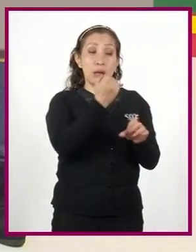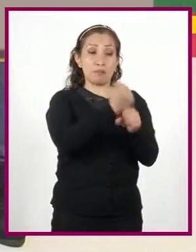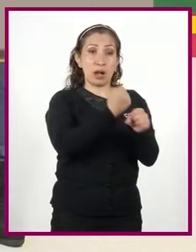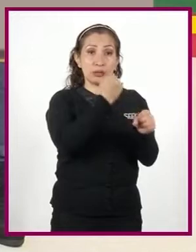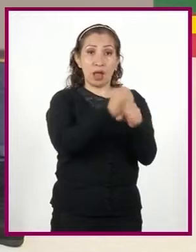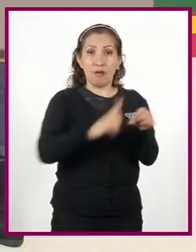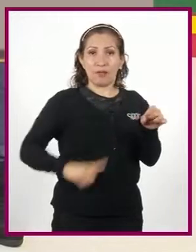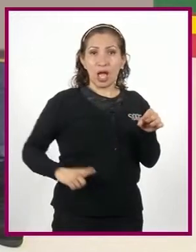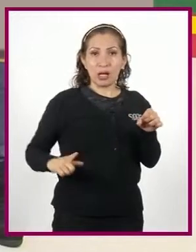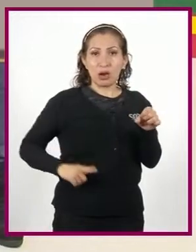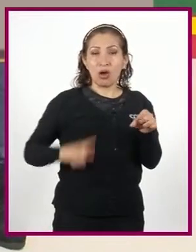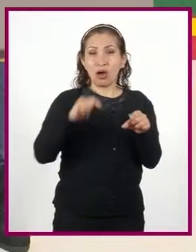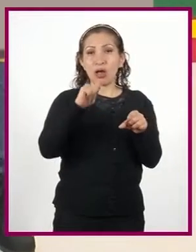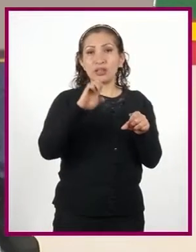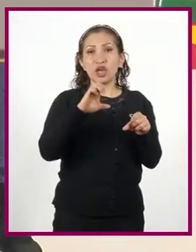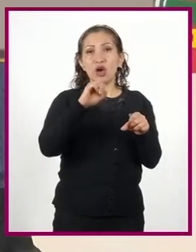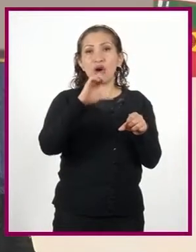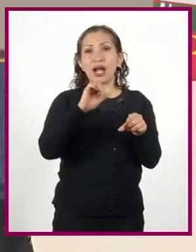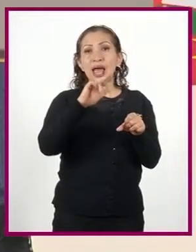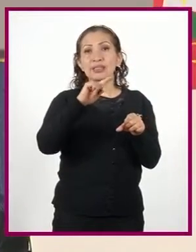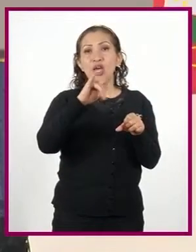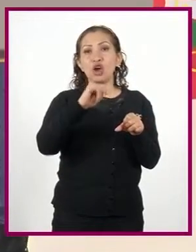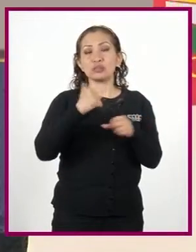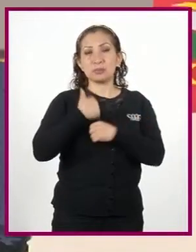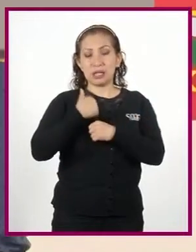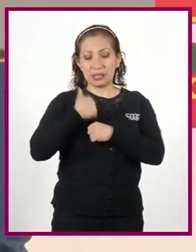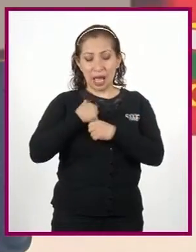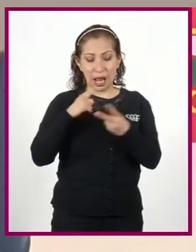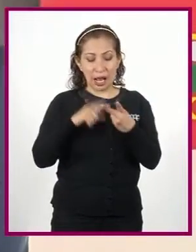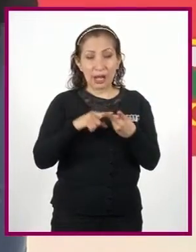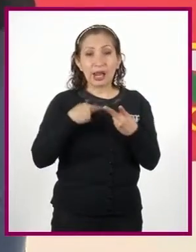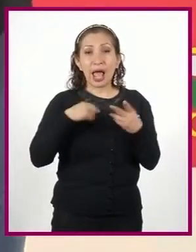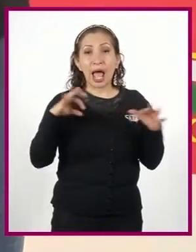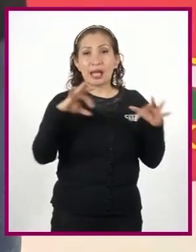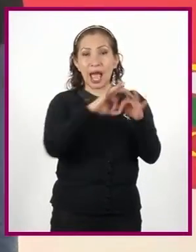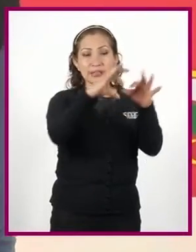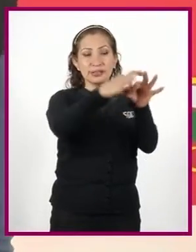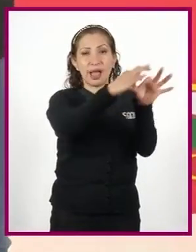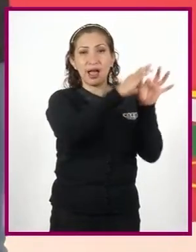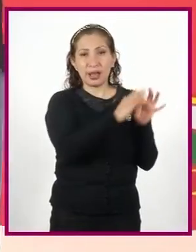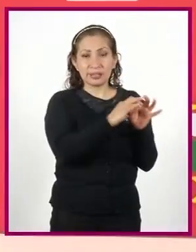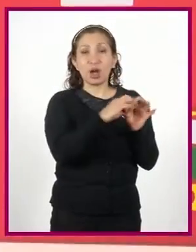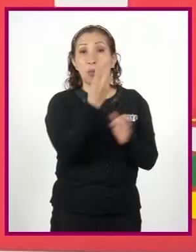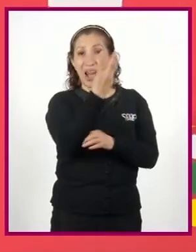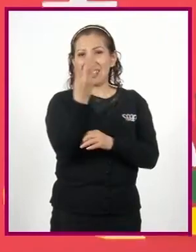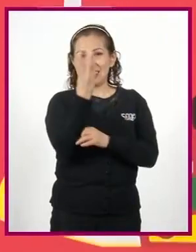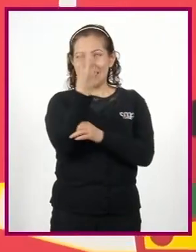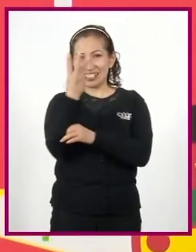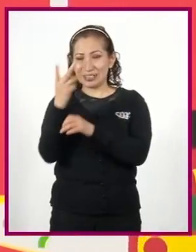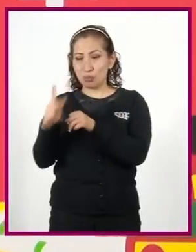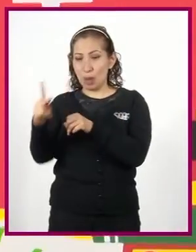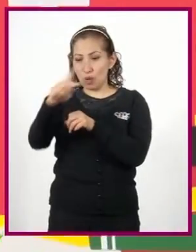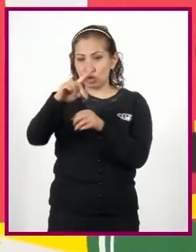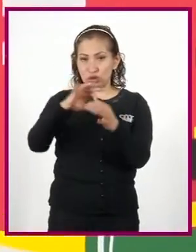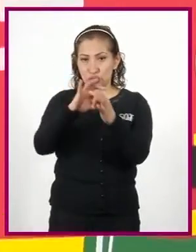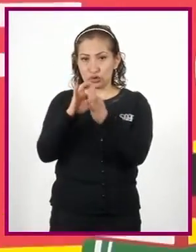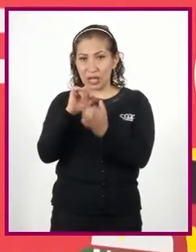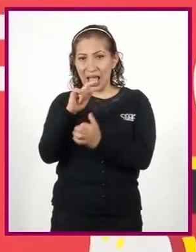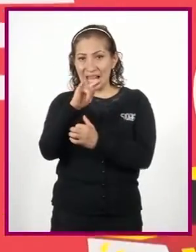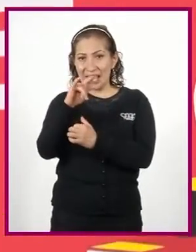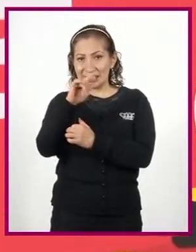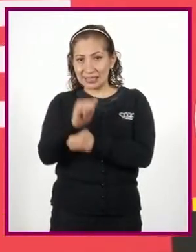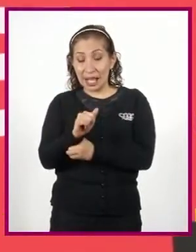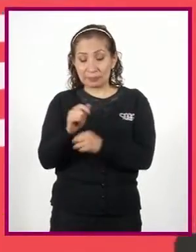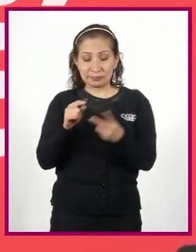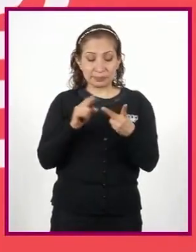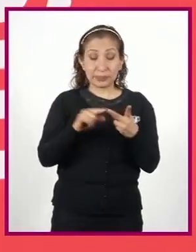práctica de gobiernos teocrático-militares, la conformación de alianzas como la Triple Alianza. Del ámbito social,